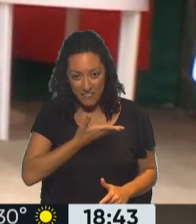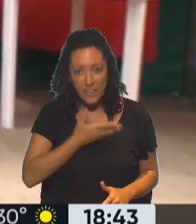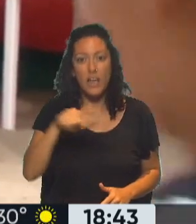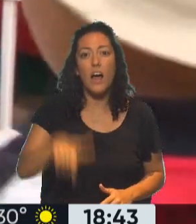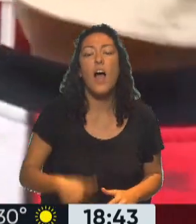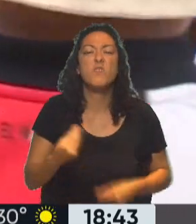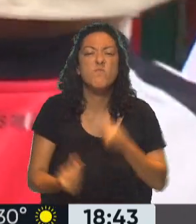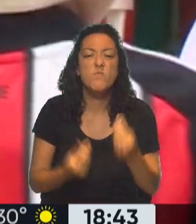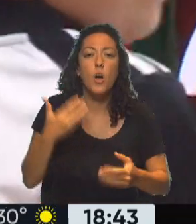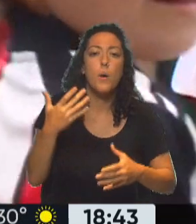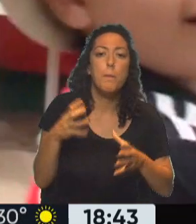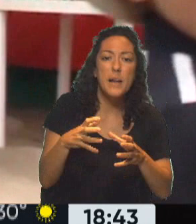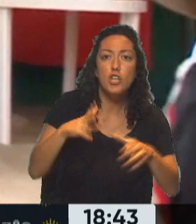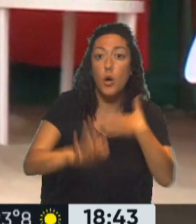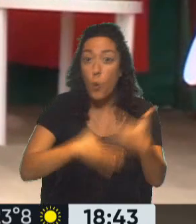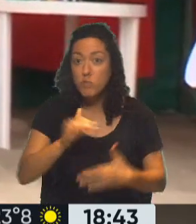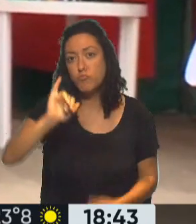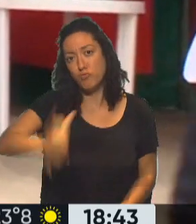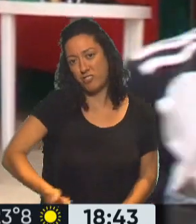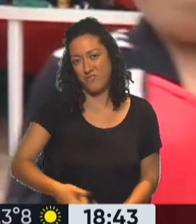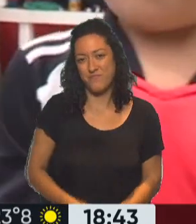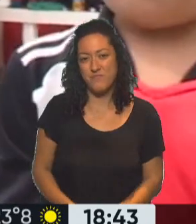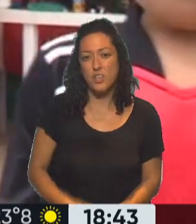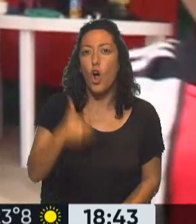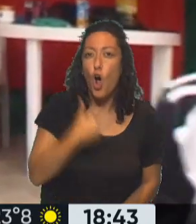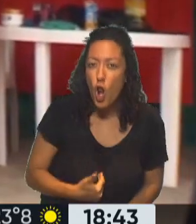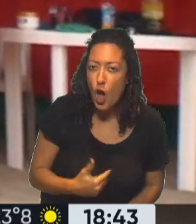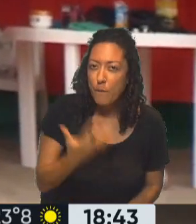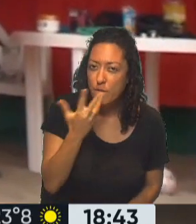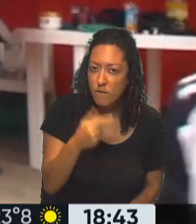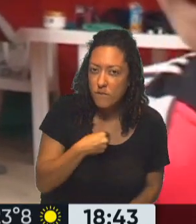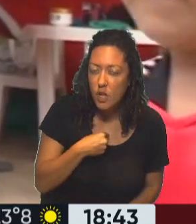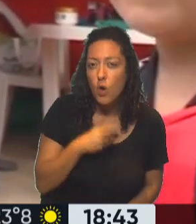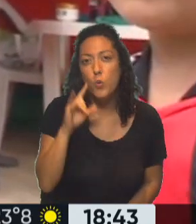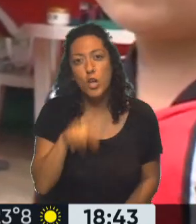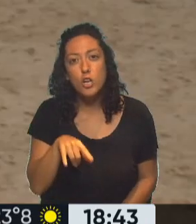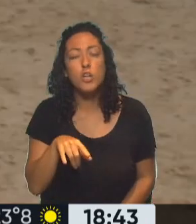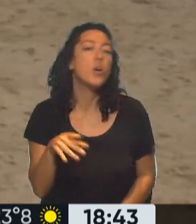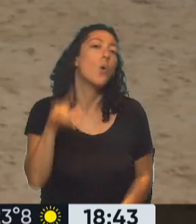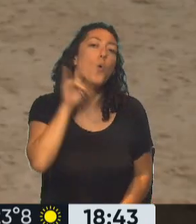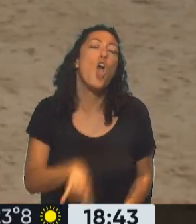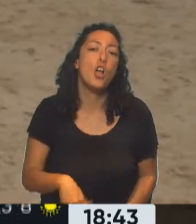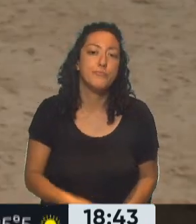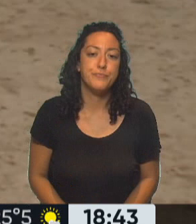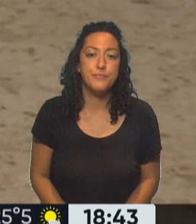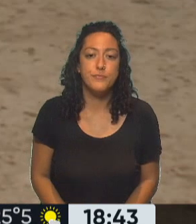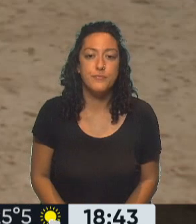pelota? Sí. ¿Hincha de Colón, de Unión? De Unión. Ah, te gusta bien.